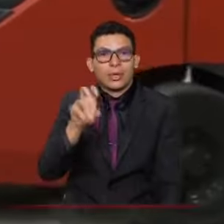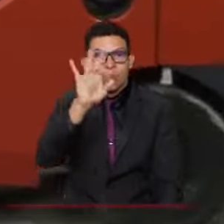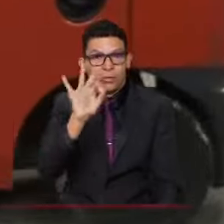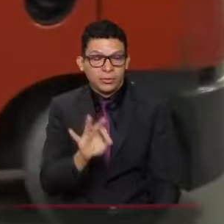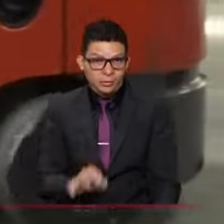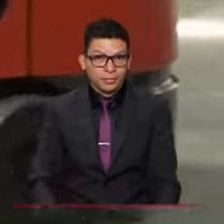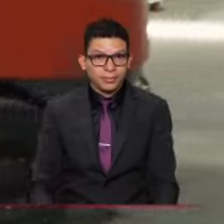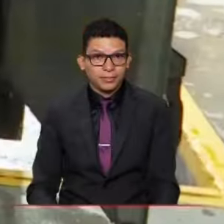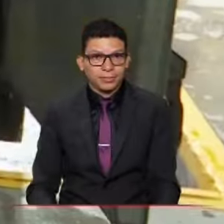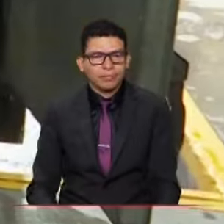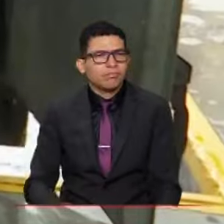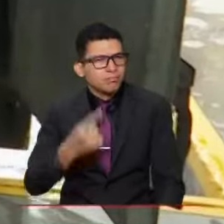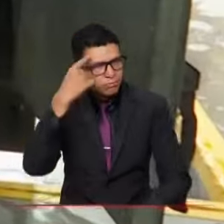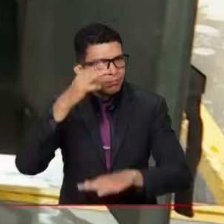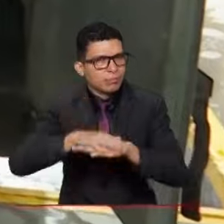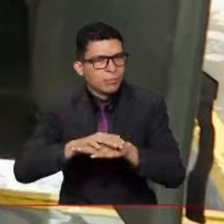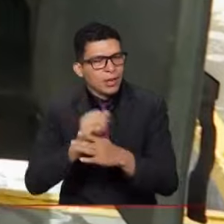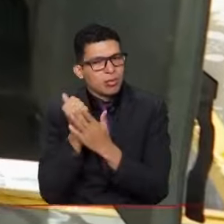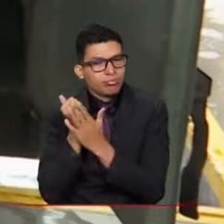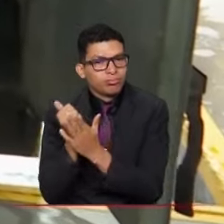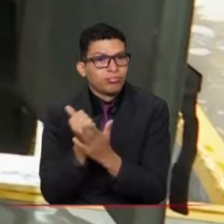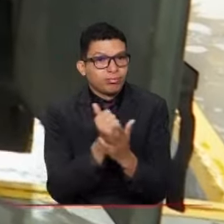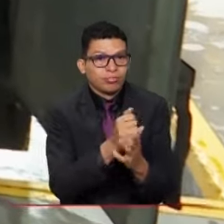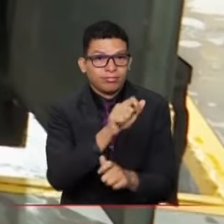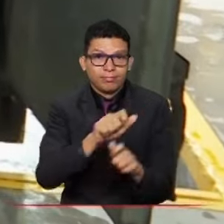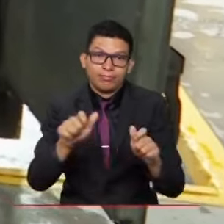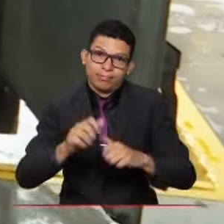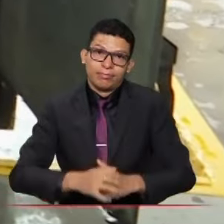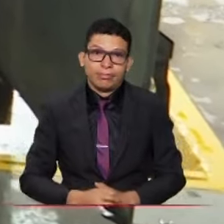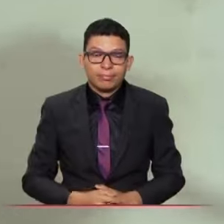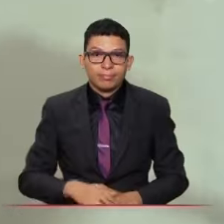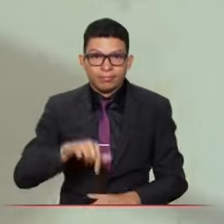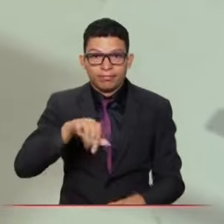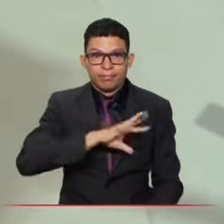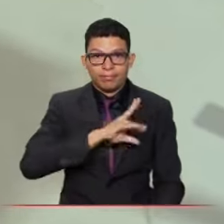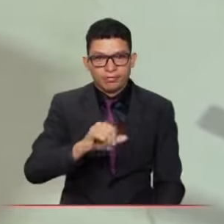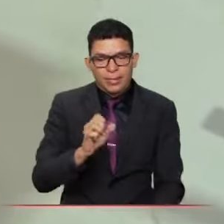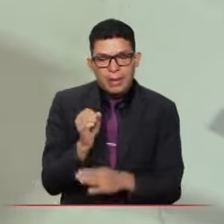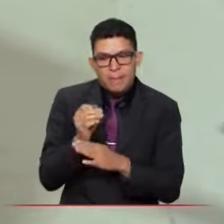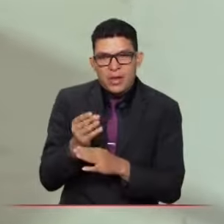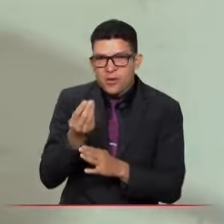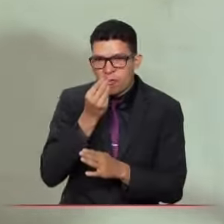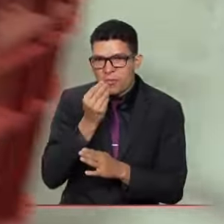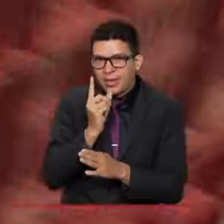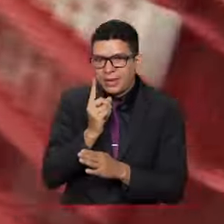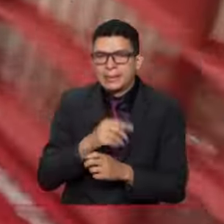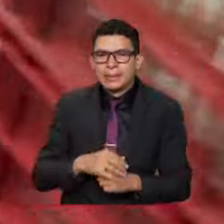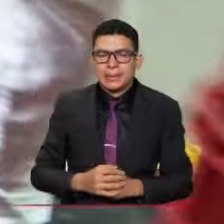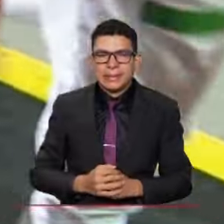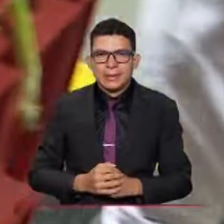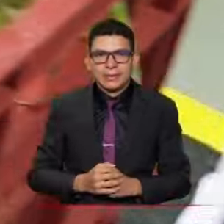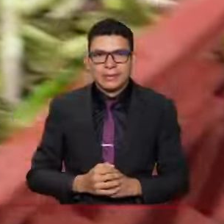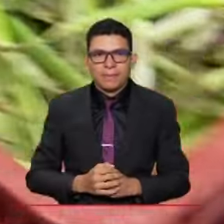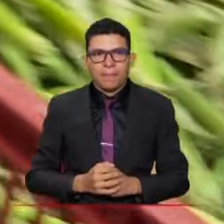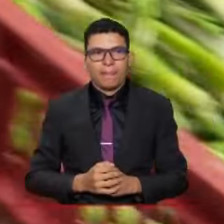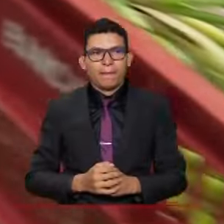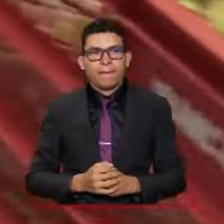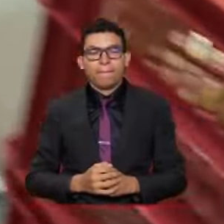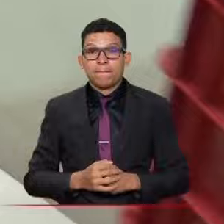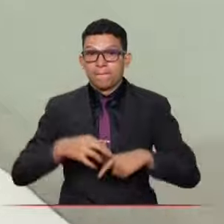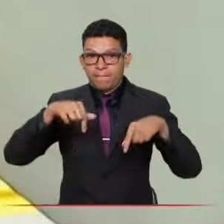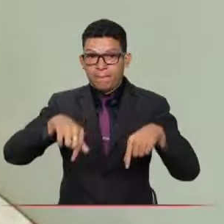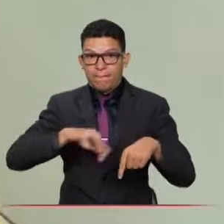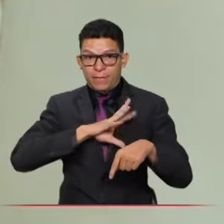37%. El llamado es a ayudar a quienes ayudan. En Cali está el Banco de Alimentos. En Cali,